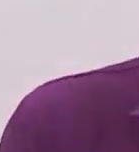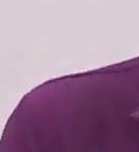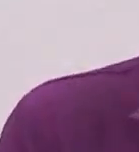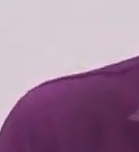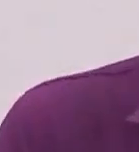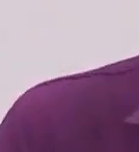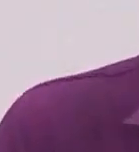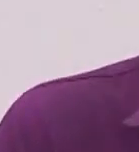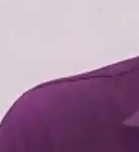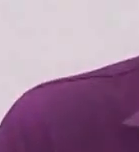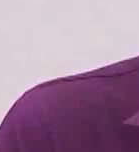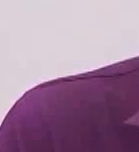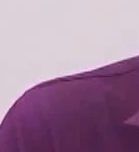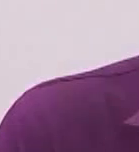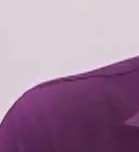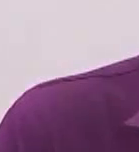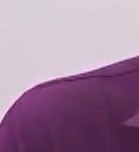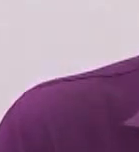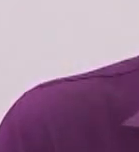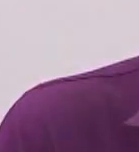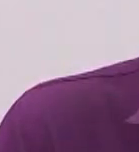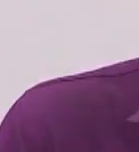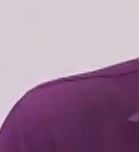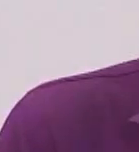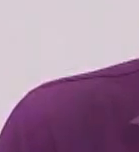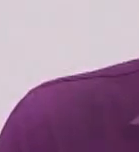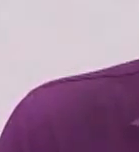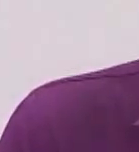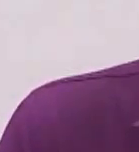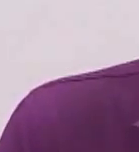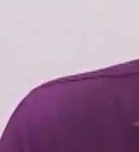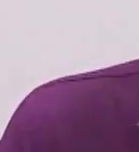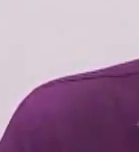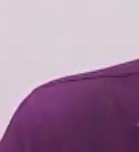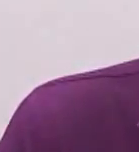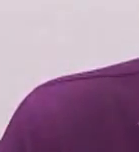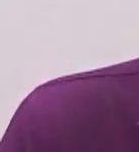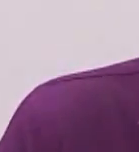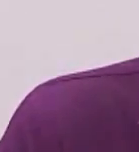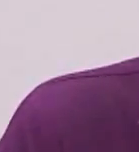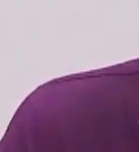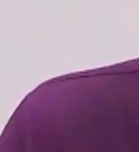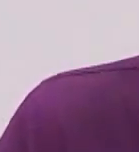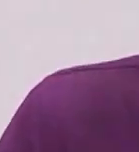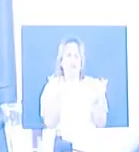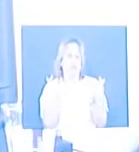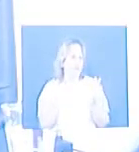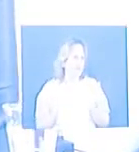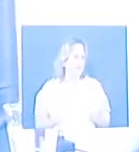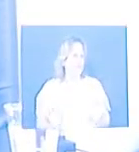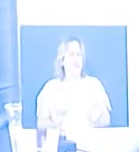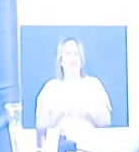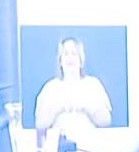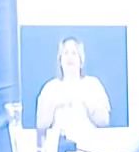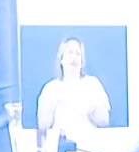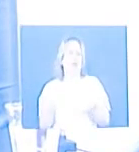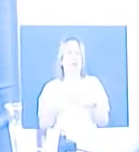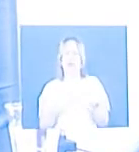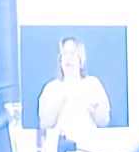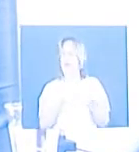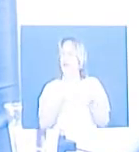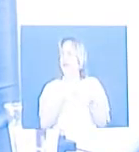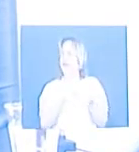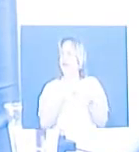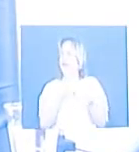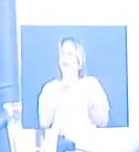ver muy bien de que el medio televisivo tiene su propio público. El medio radial, ya